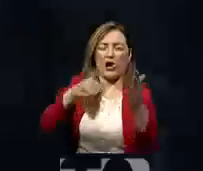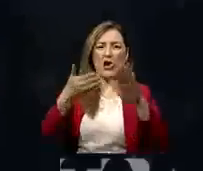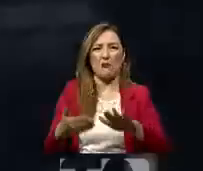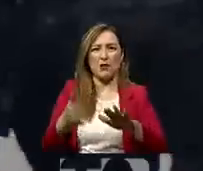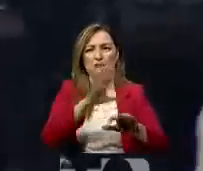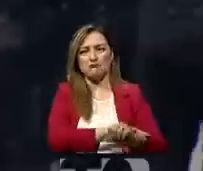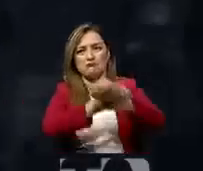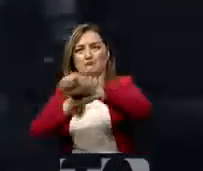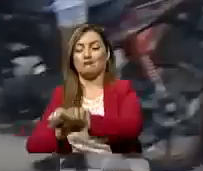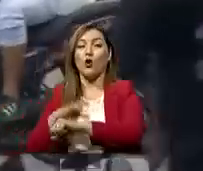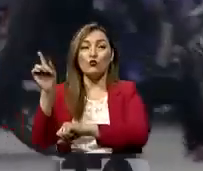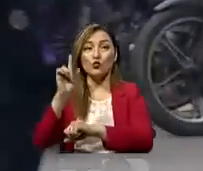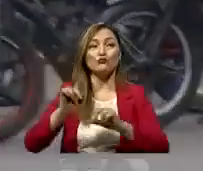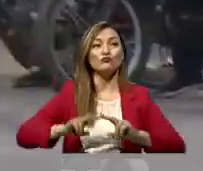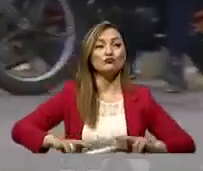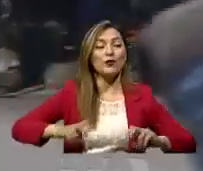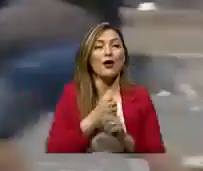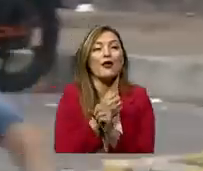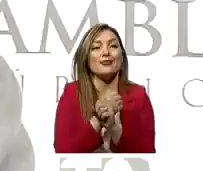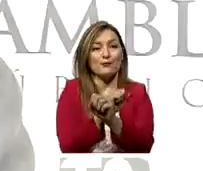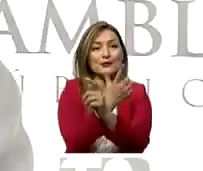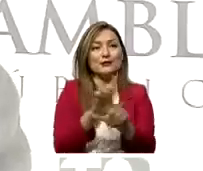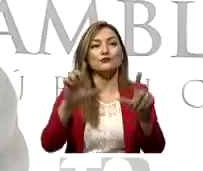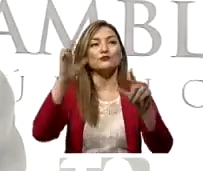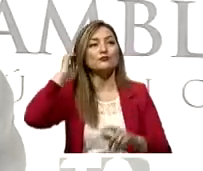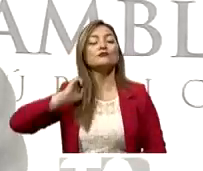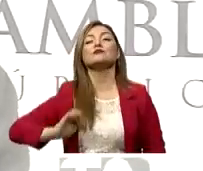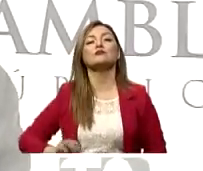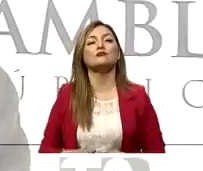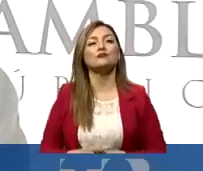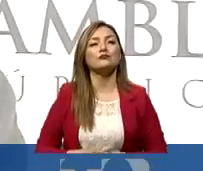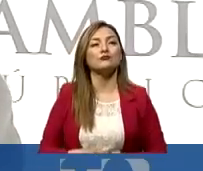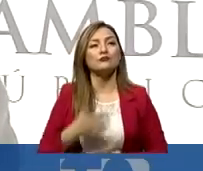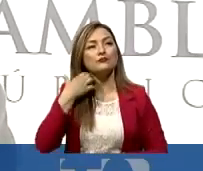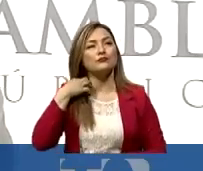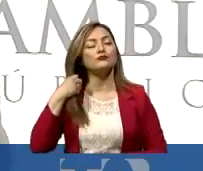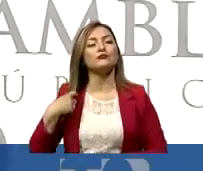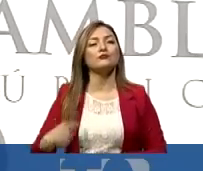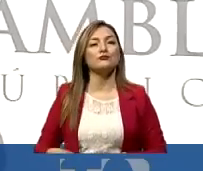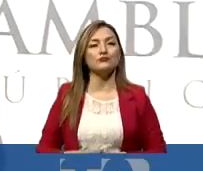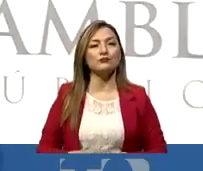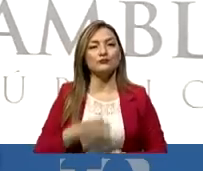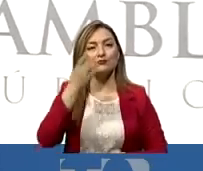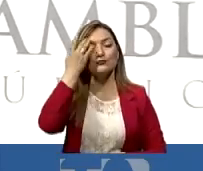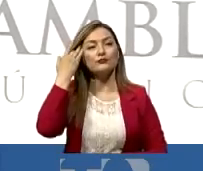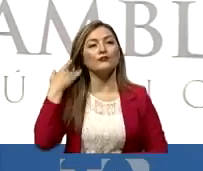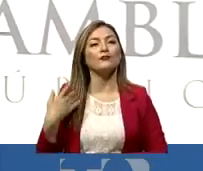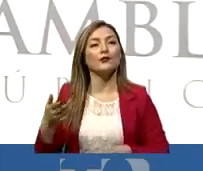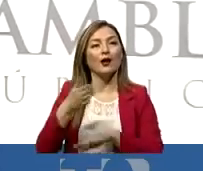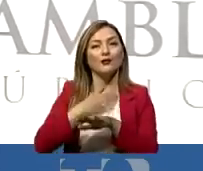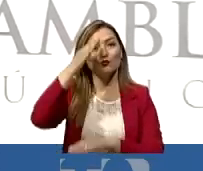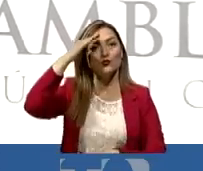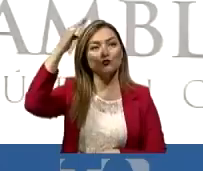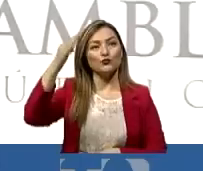detenidos mientras se investigue el hecho y podrán defenderse en libertad. No va a seguir los procesos que anteriormente se daban, donde lamentablemente un policía accionaba